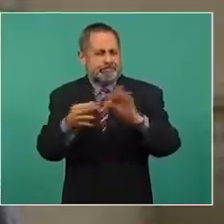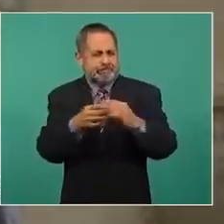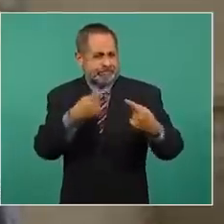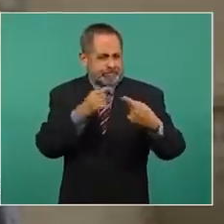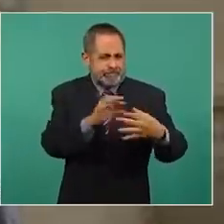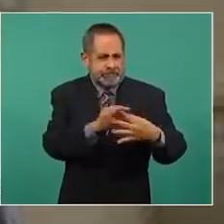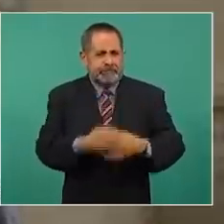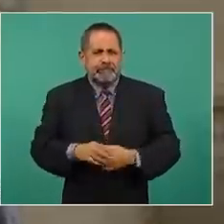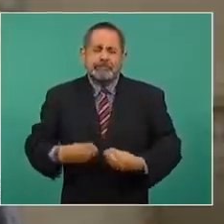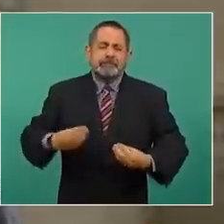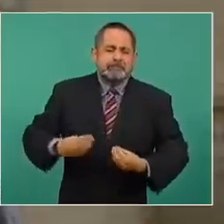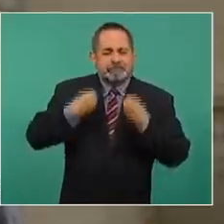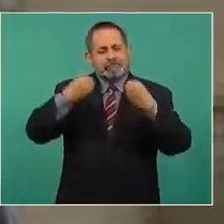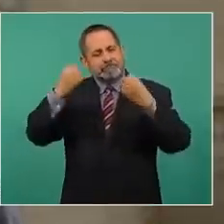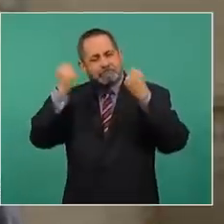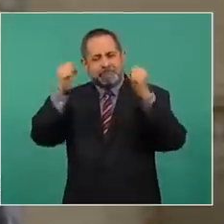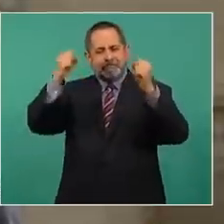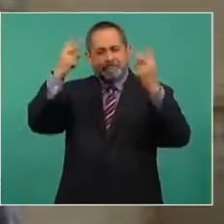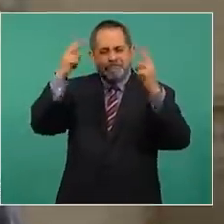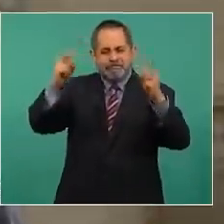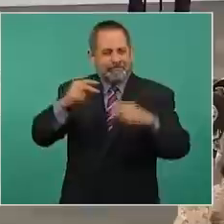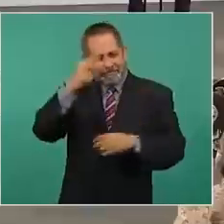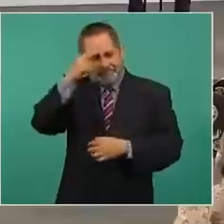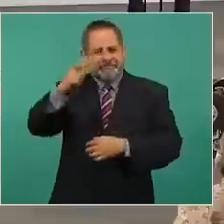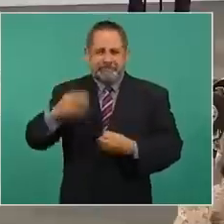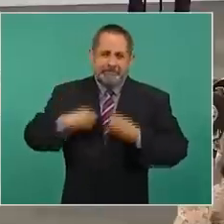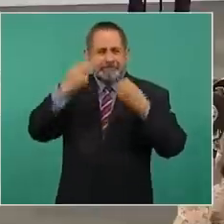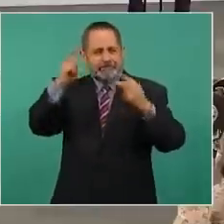común Viva México viva